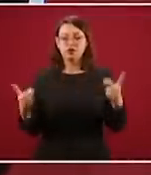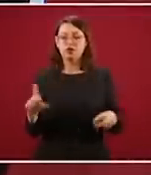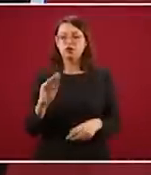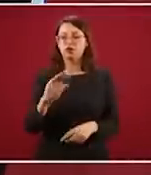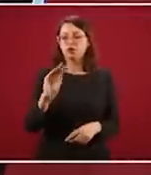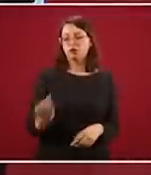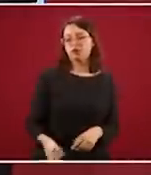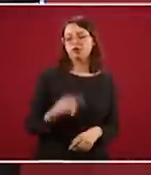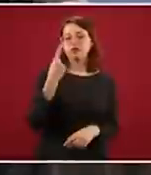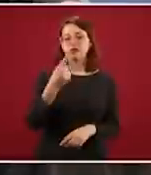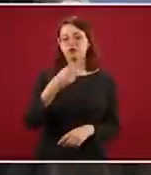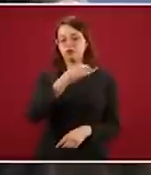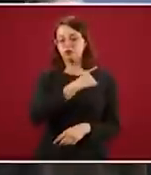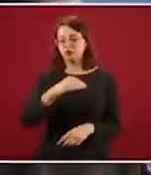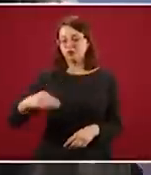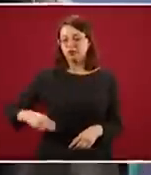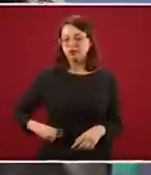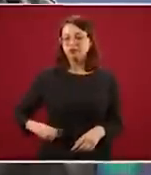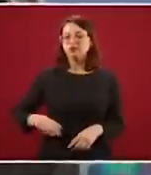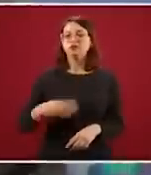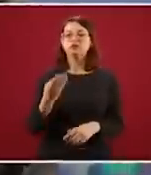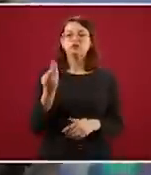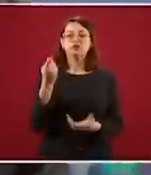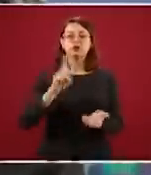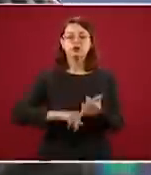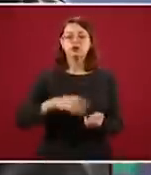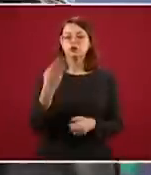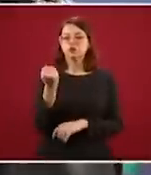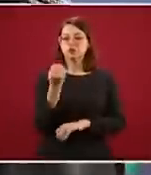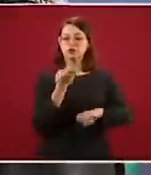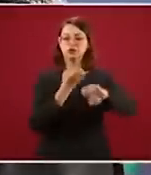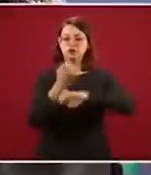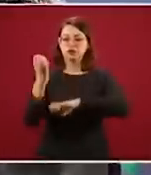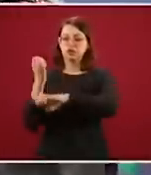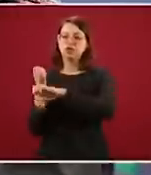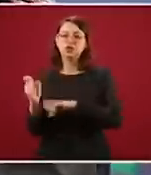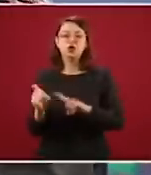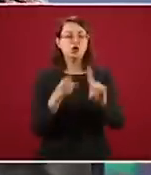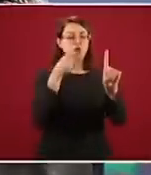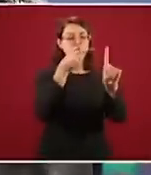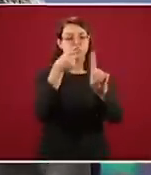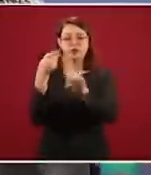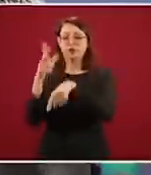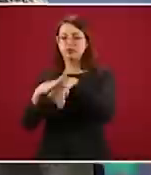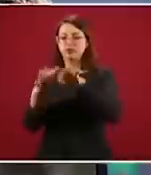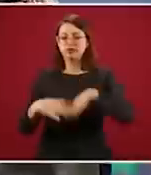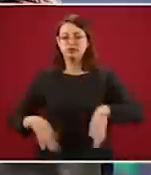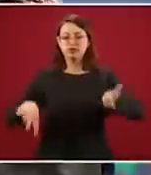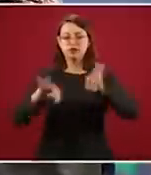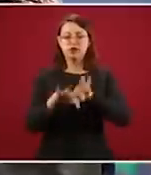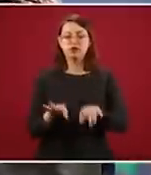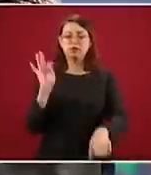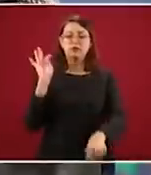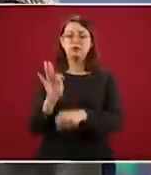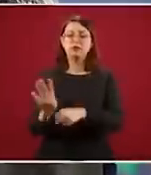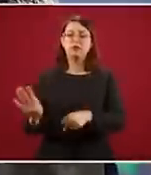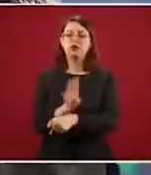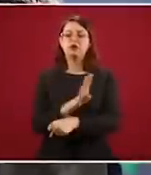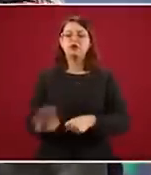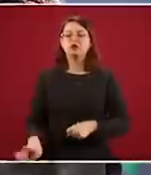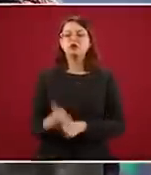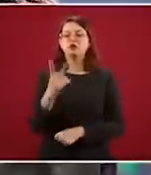9 estados, estableciendo objetivos prioritarios, favoreciéndose a 2.9 millones de